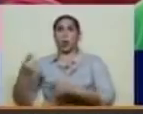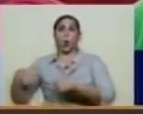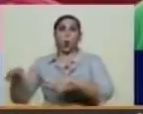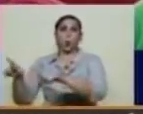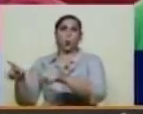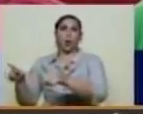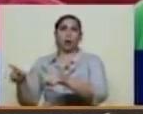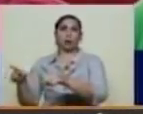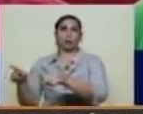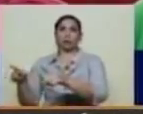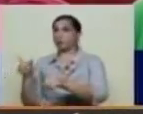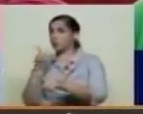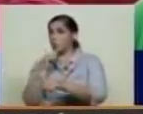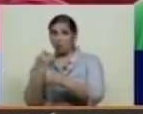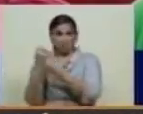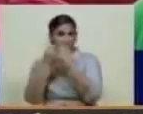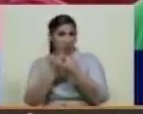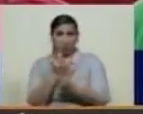te atienden.